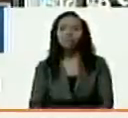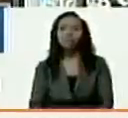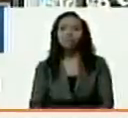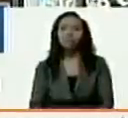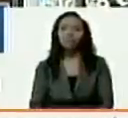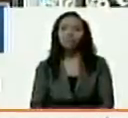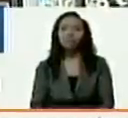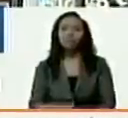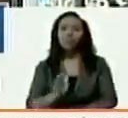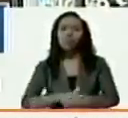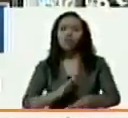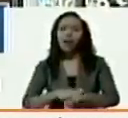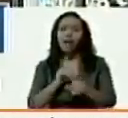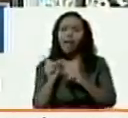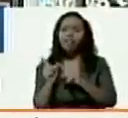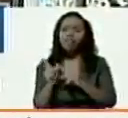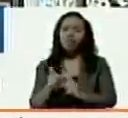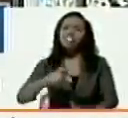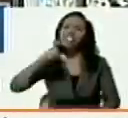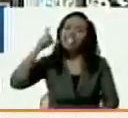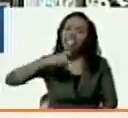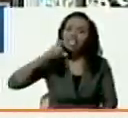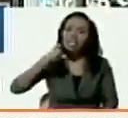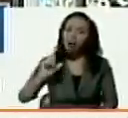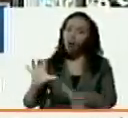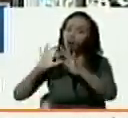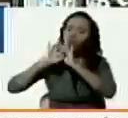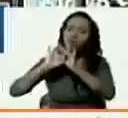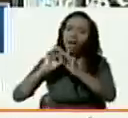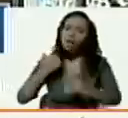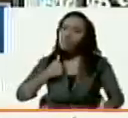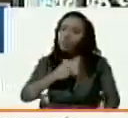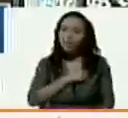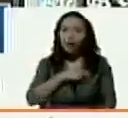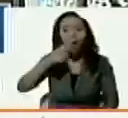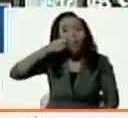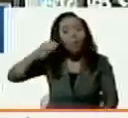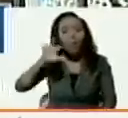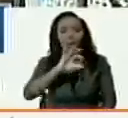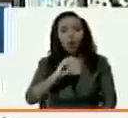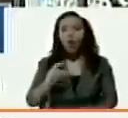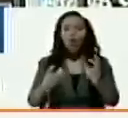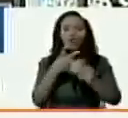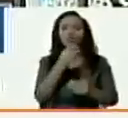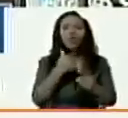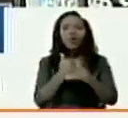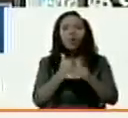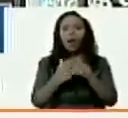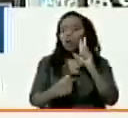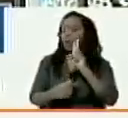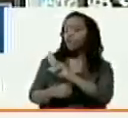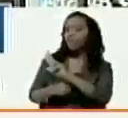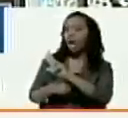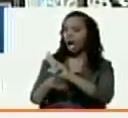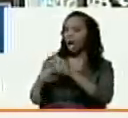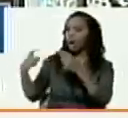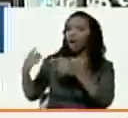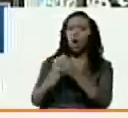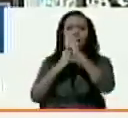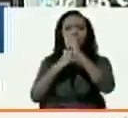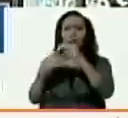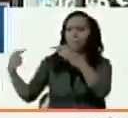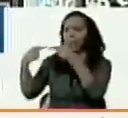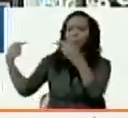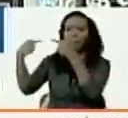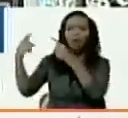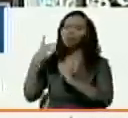Por eso la necesaria unidad nuestra. Que nuestro pueblo no vea a nuestros líderes peleando. Que nuestro pueblo